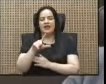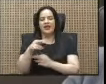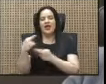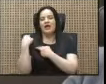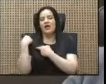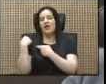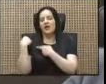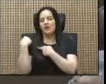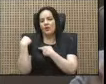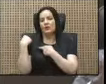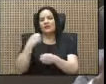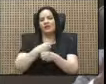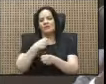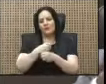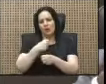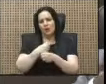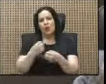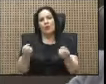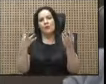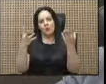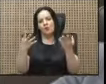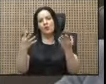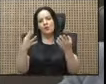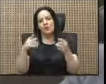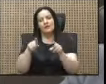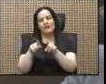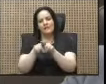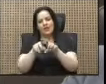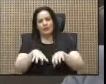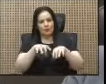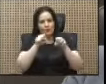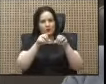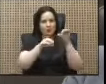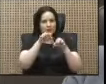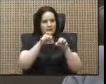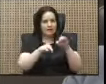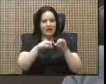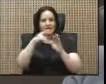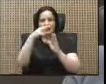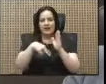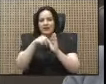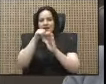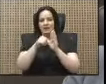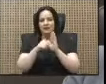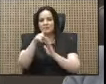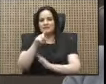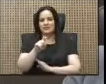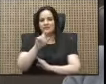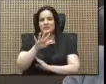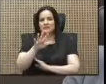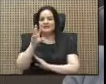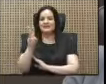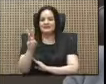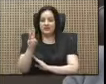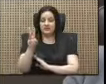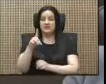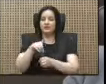público, incluso en el Poder Judicial. Lo invito a leer el artículo 156, diputado Chacón.